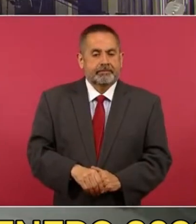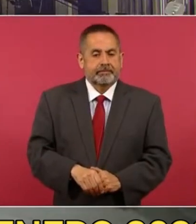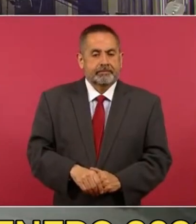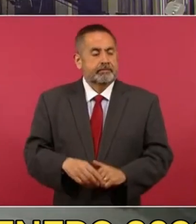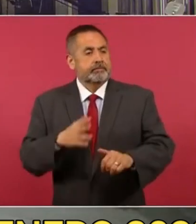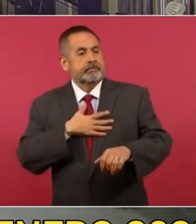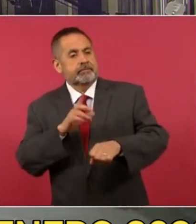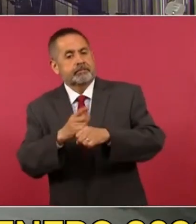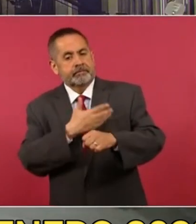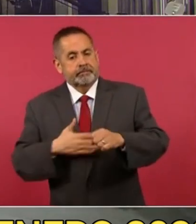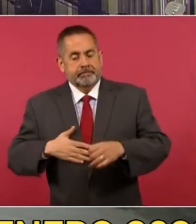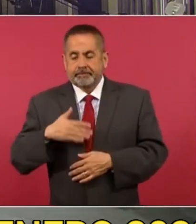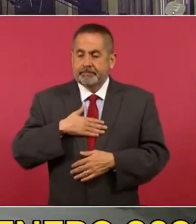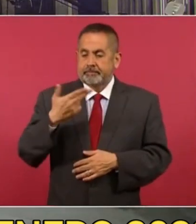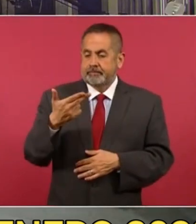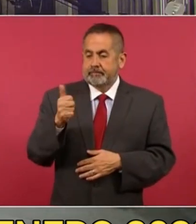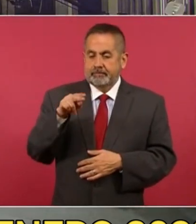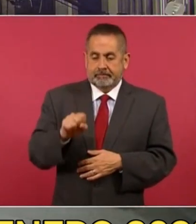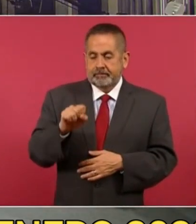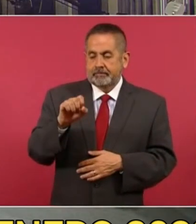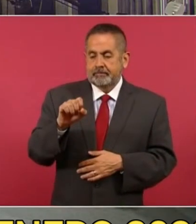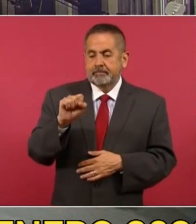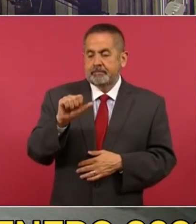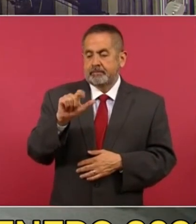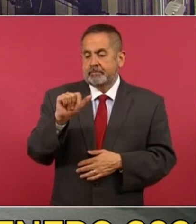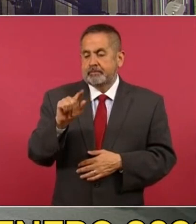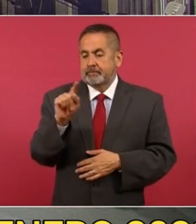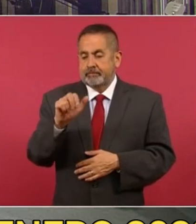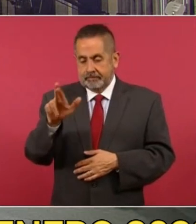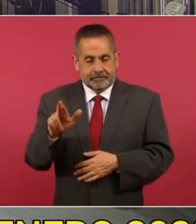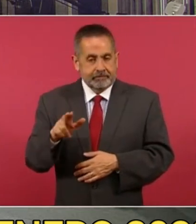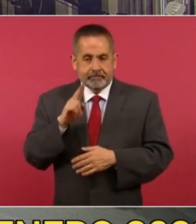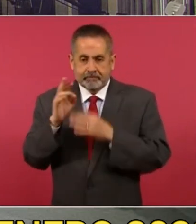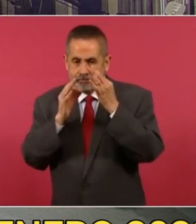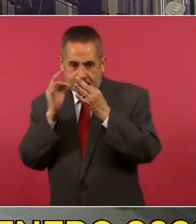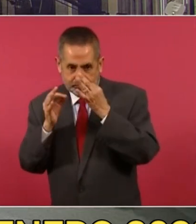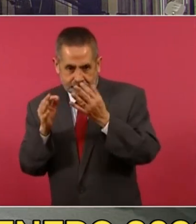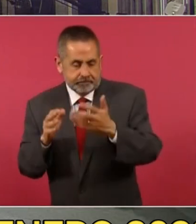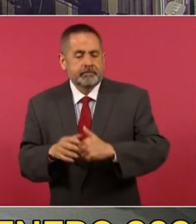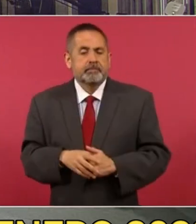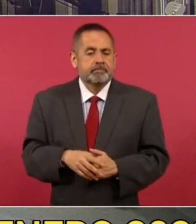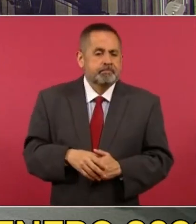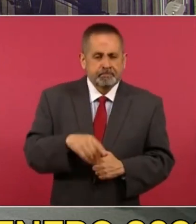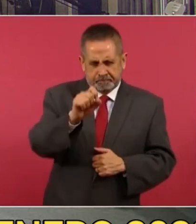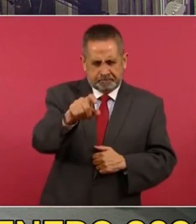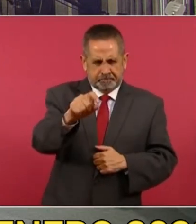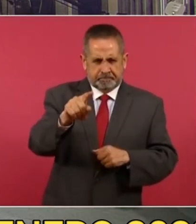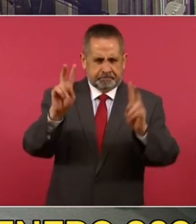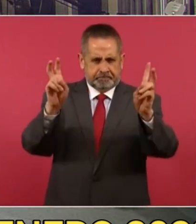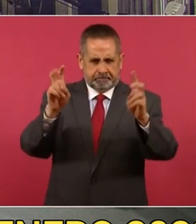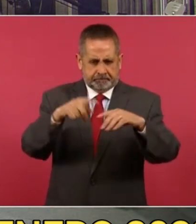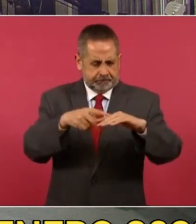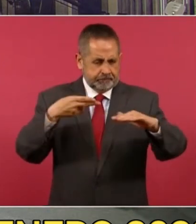Buenos días, presidente. Hans Salazar, de Noticiero en Redes. A propósito de este tema, del tema del